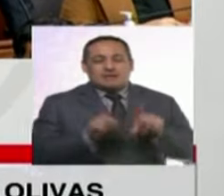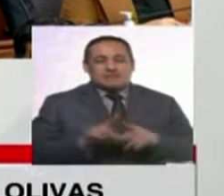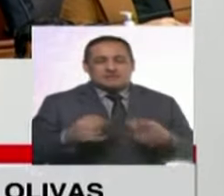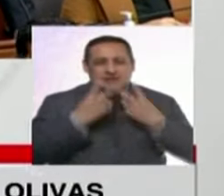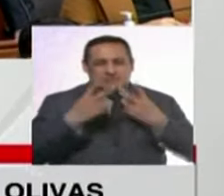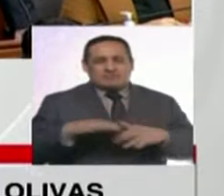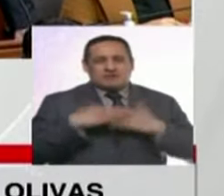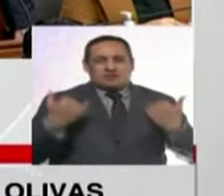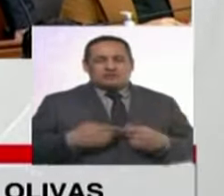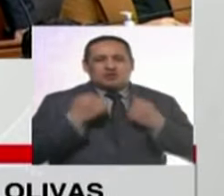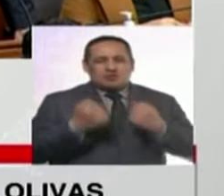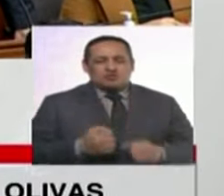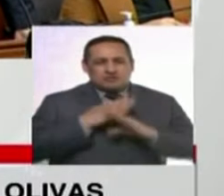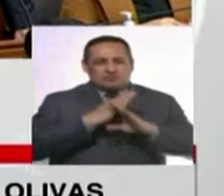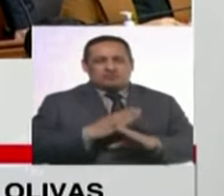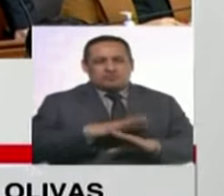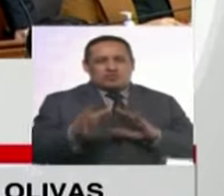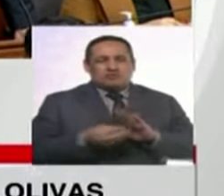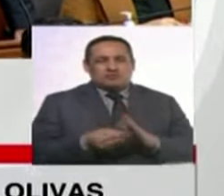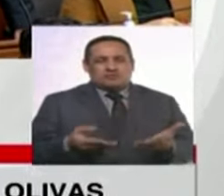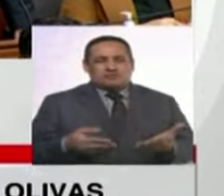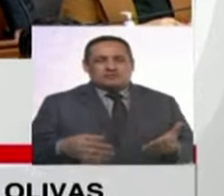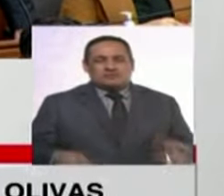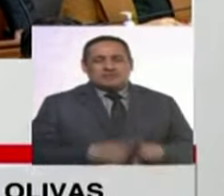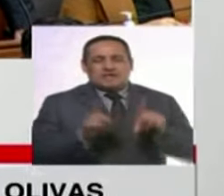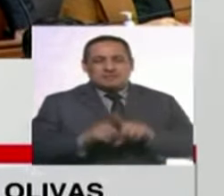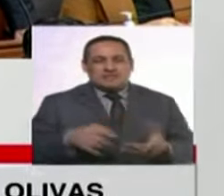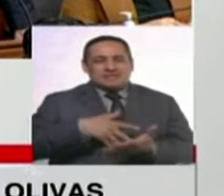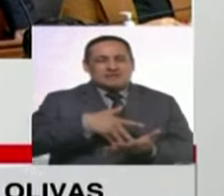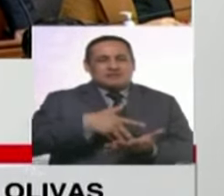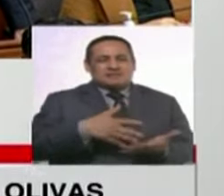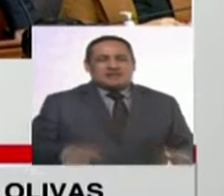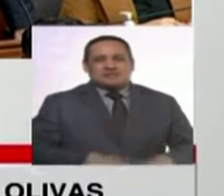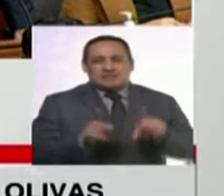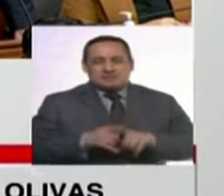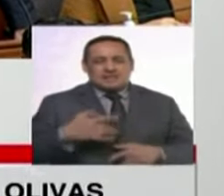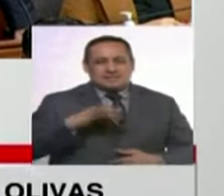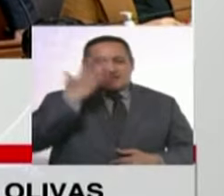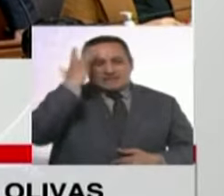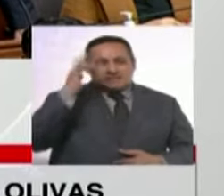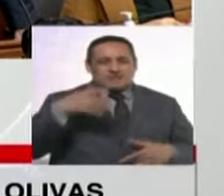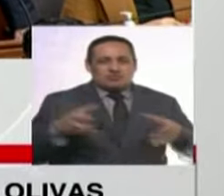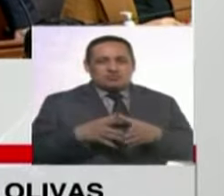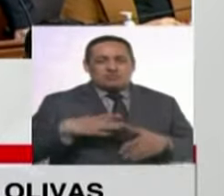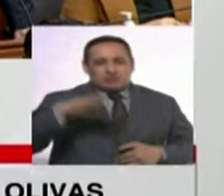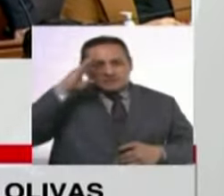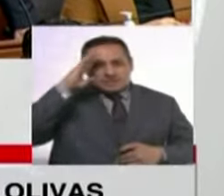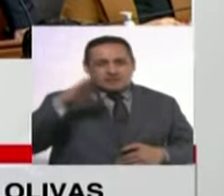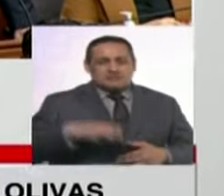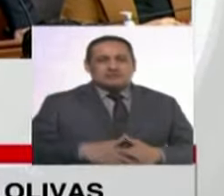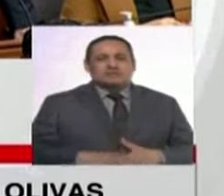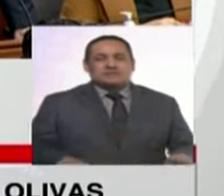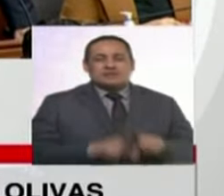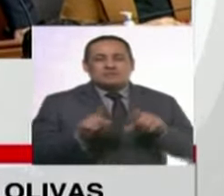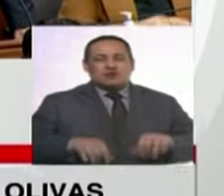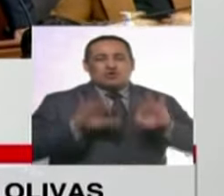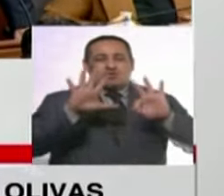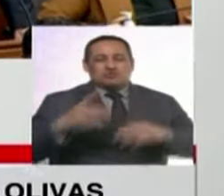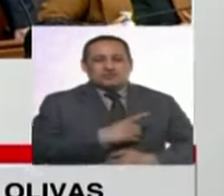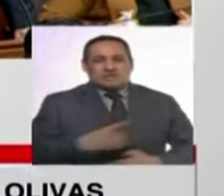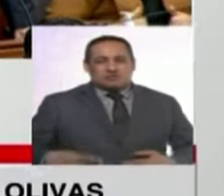se está afectando la lucha contra la corrupción al debilitar la inteligencia policial ocho